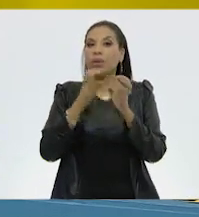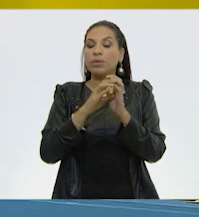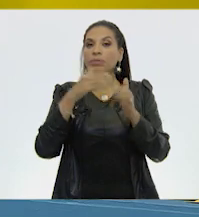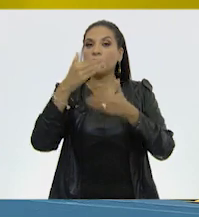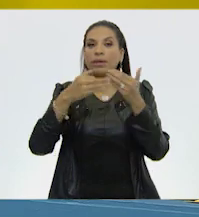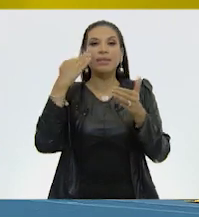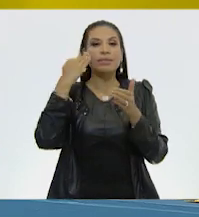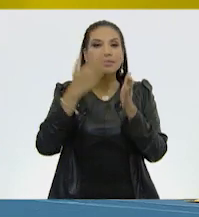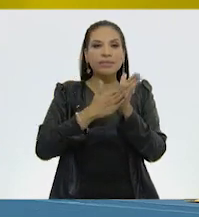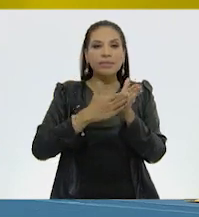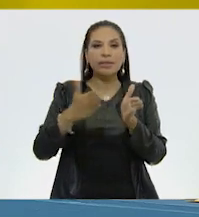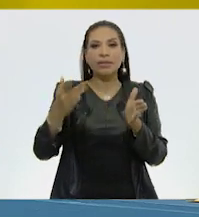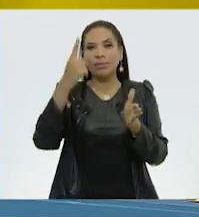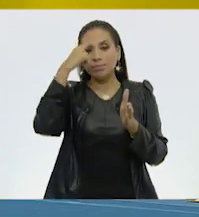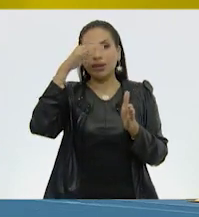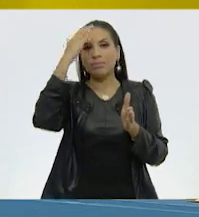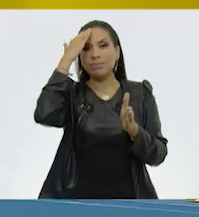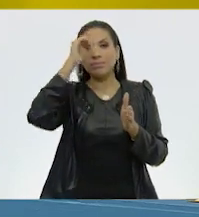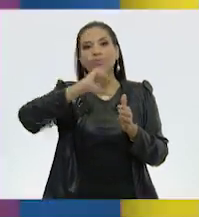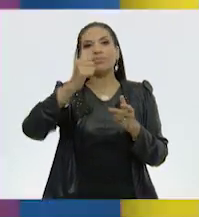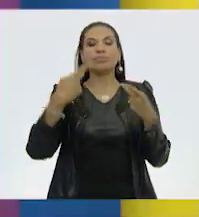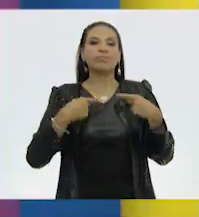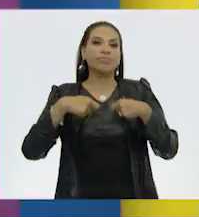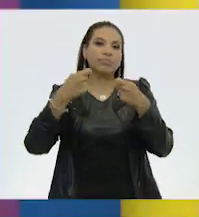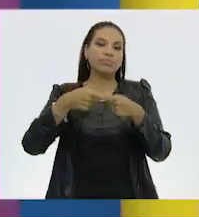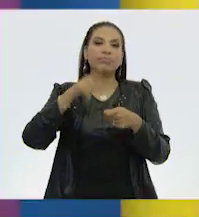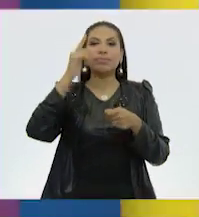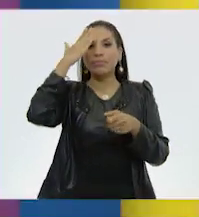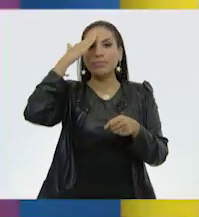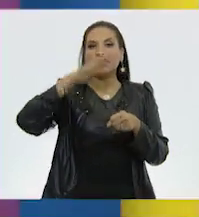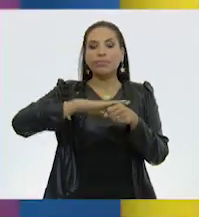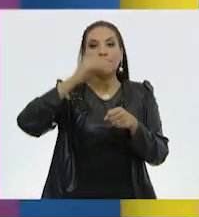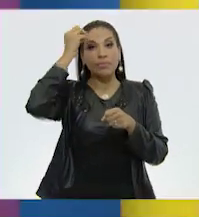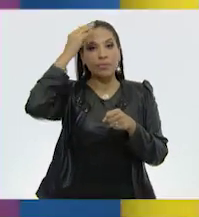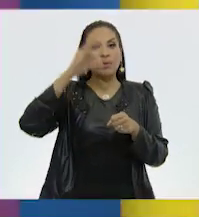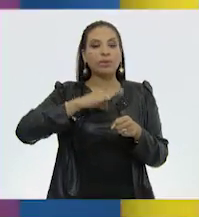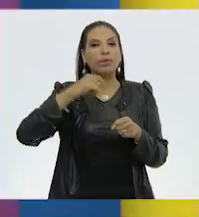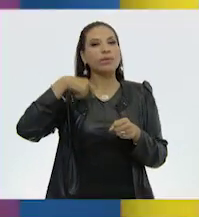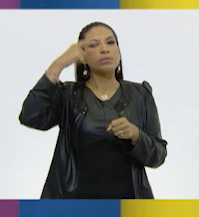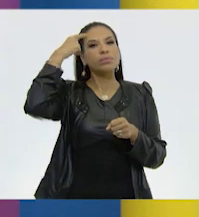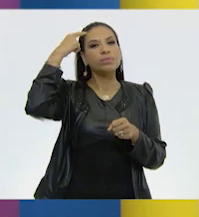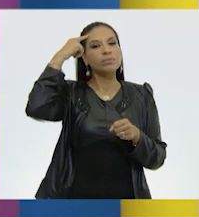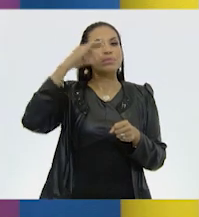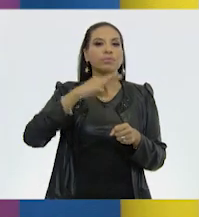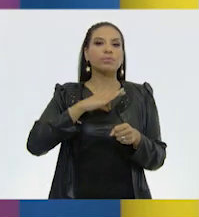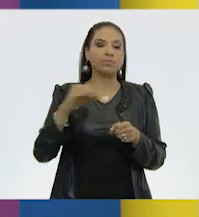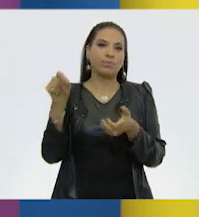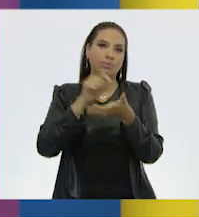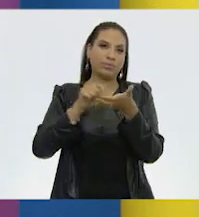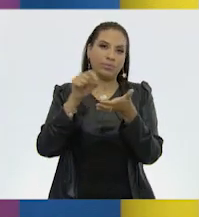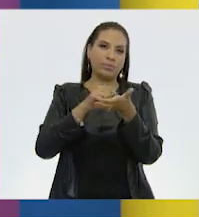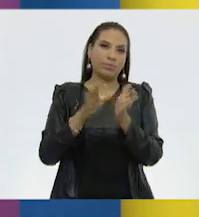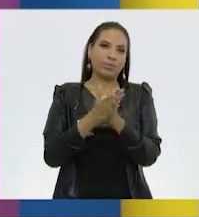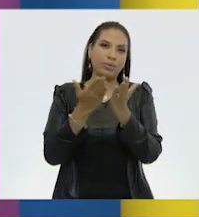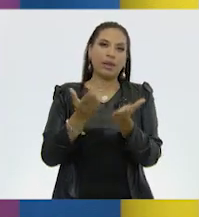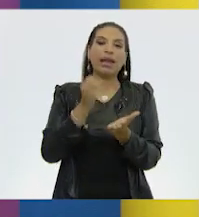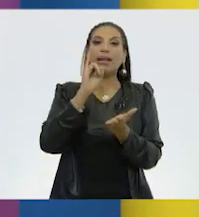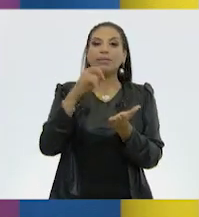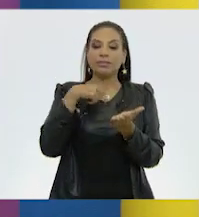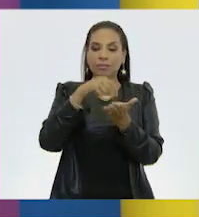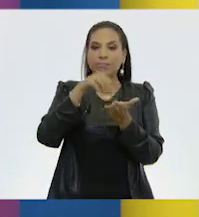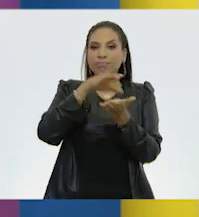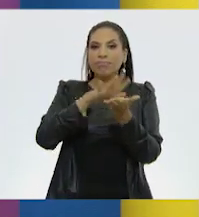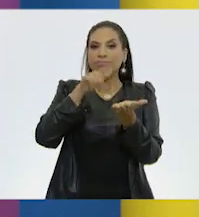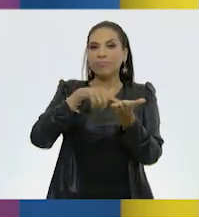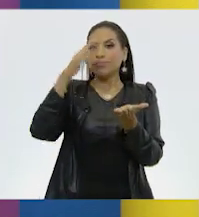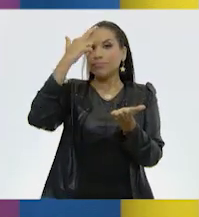el tiempo y que lleguen a ser conocidos por otros. Si mis memorias serán olvidadas, se me ocurre que podría escribir un libro y así dejar escritos